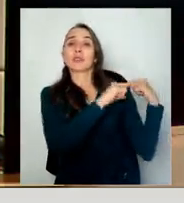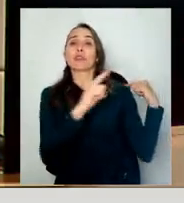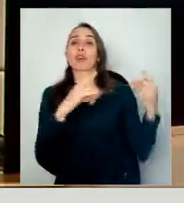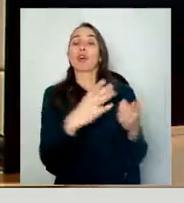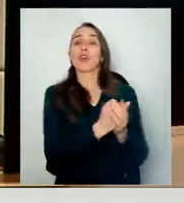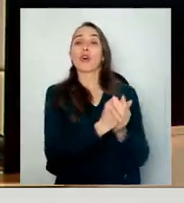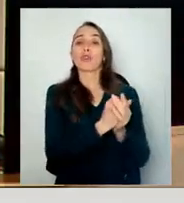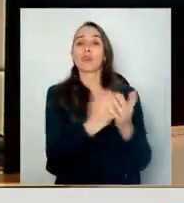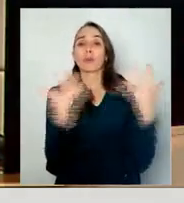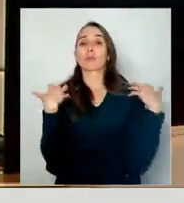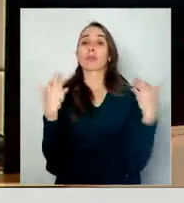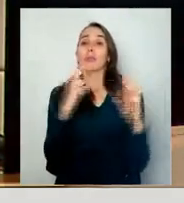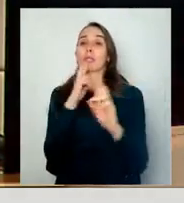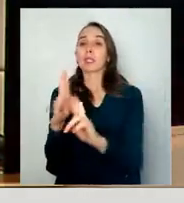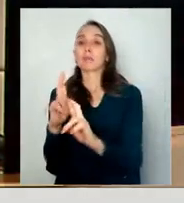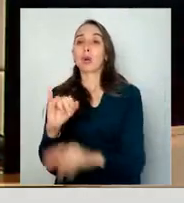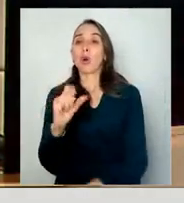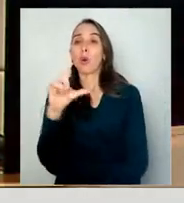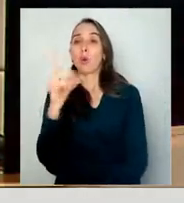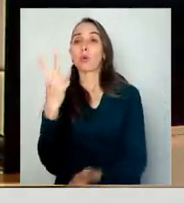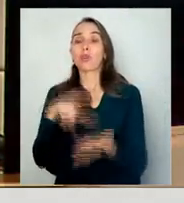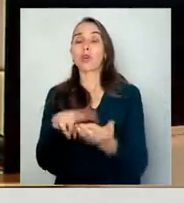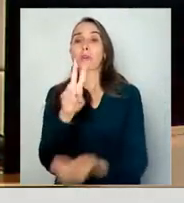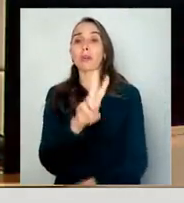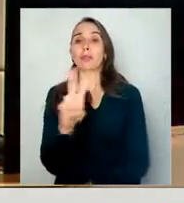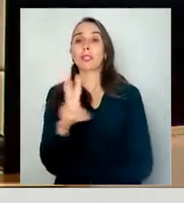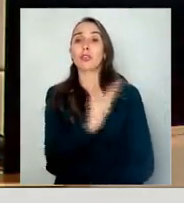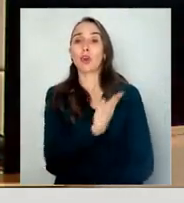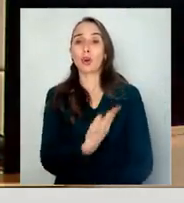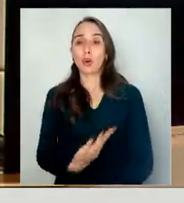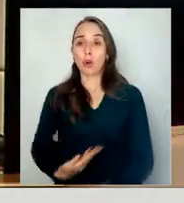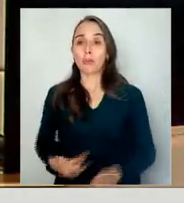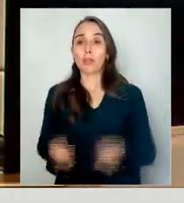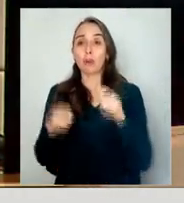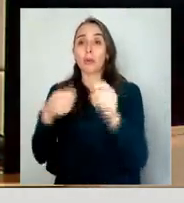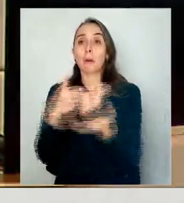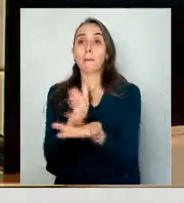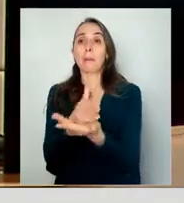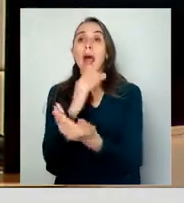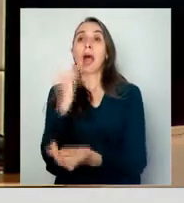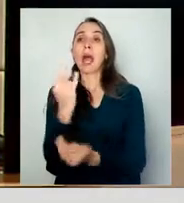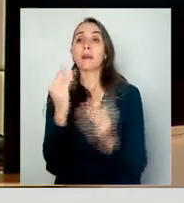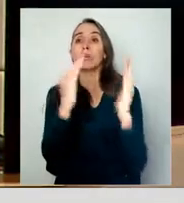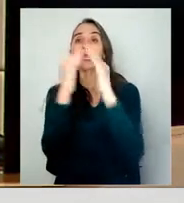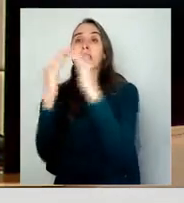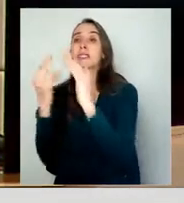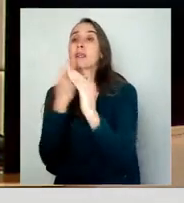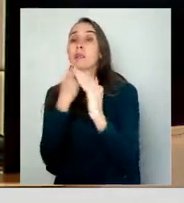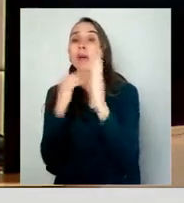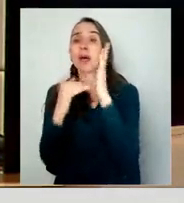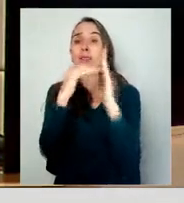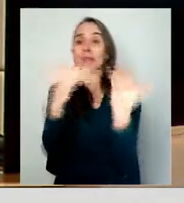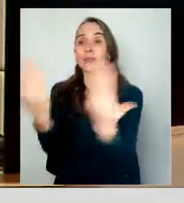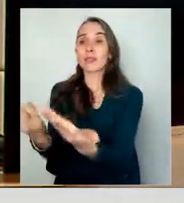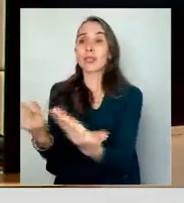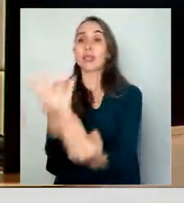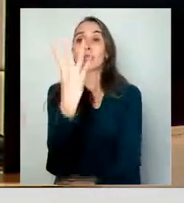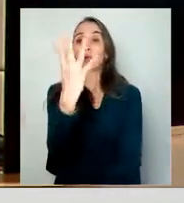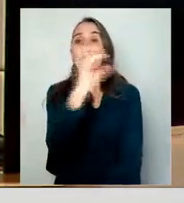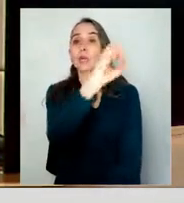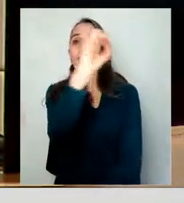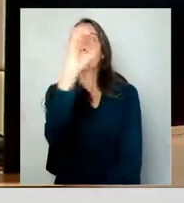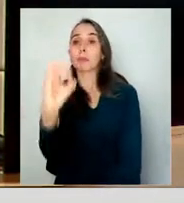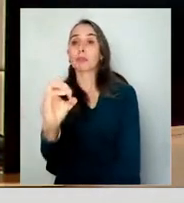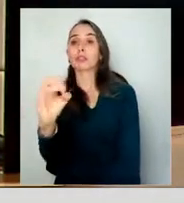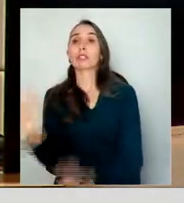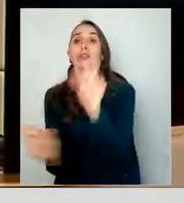Cargo en julio del 2022 el gobierno presentó el plan de emergencia habitacional el cual Busca cubrir cerca del 40% de la demanda